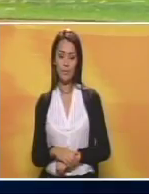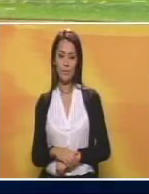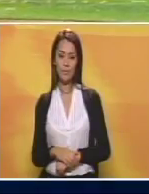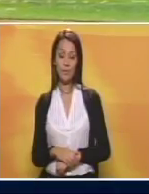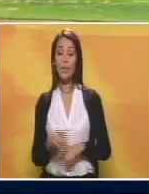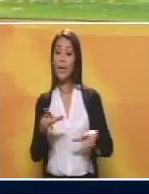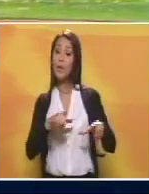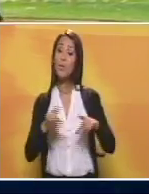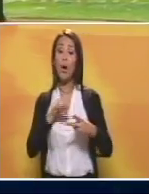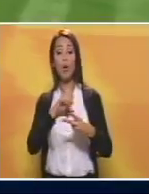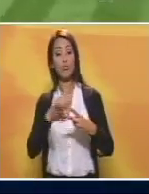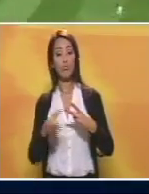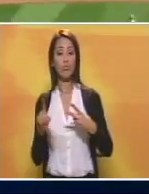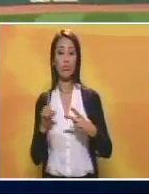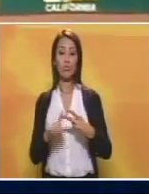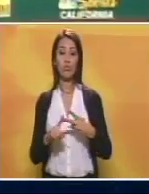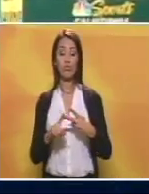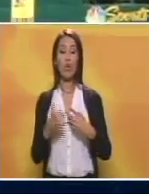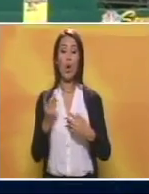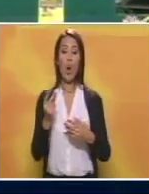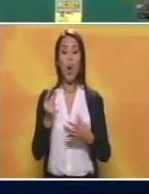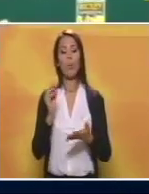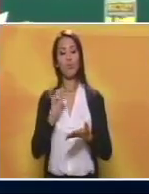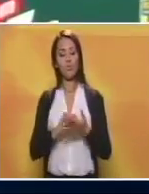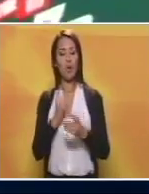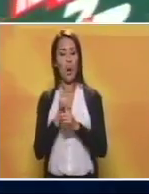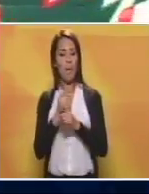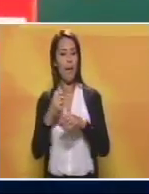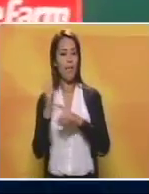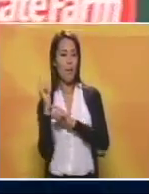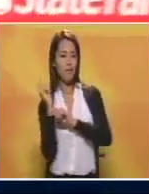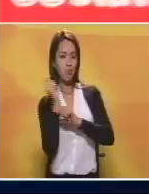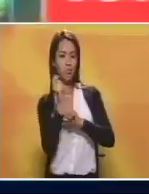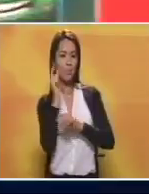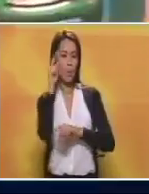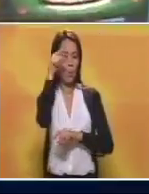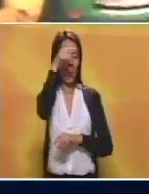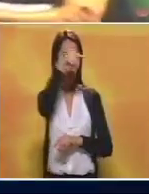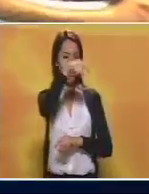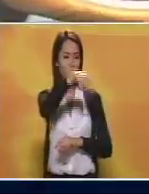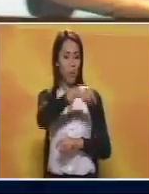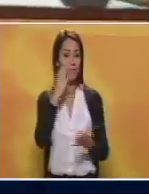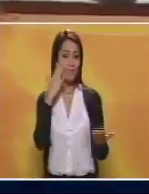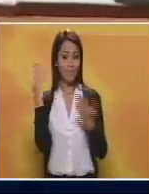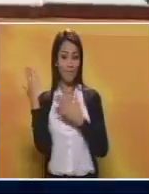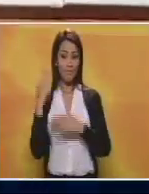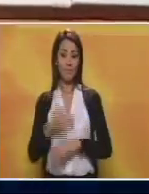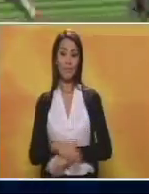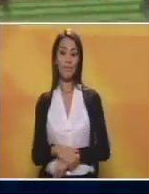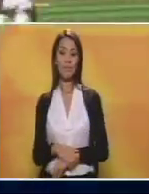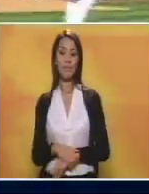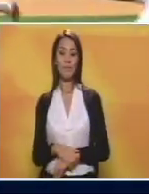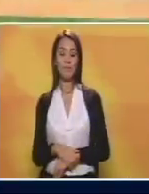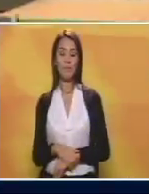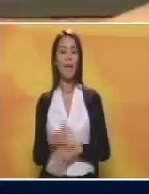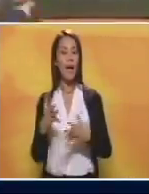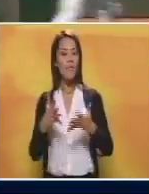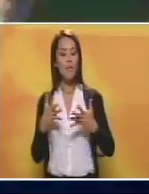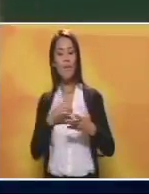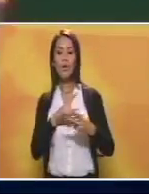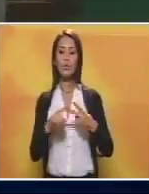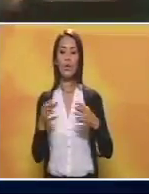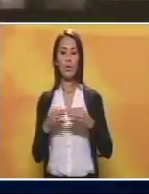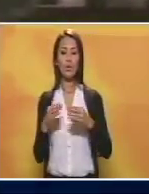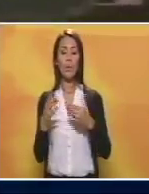En el Coliseo de Oakland, segundo capítulo, y Luis Balbuena que envía la pelota a lo profundo del jardín izquierdo para abrir la pizarra a favor de los angelinos de